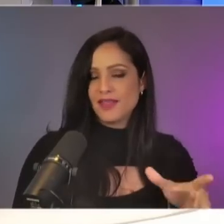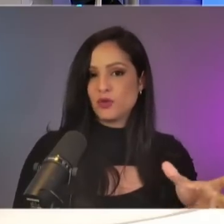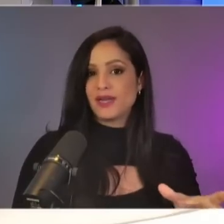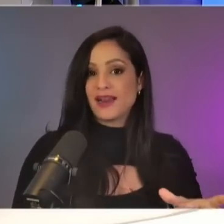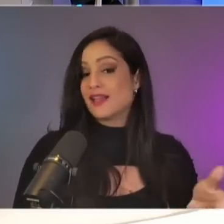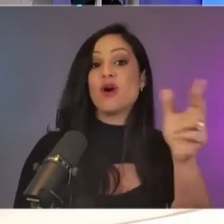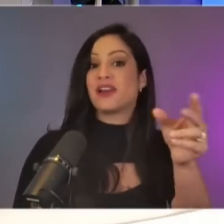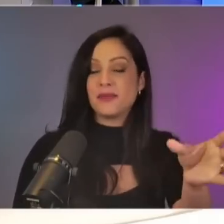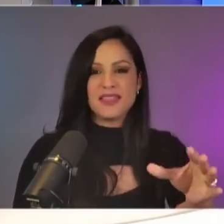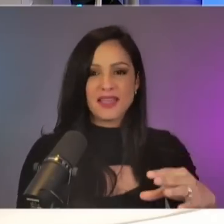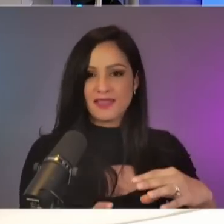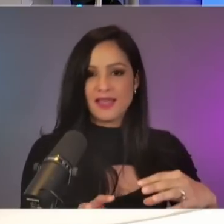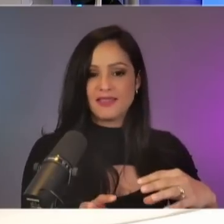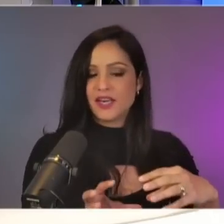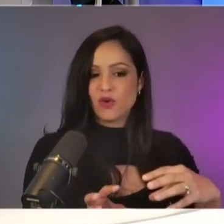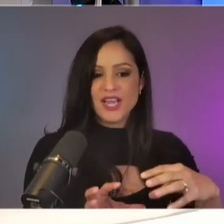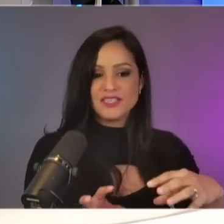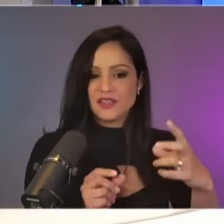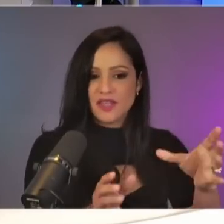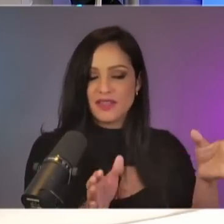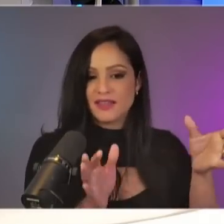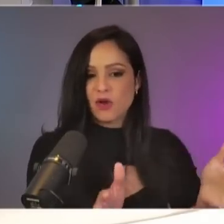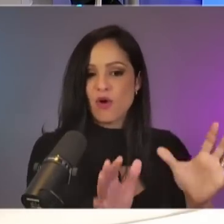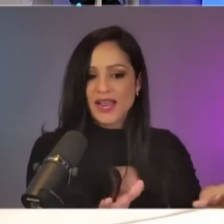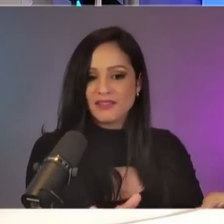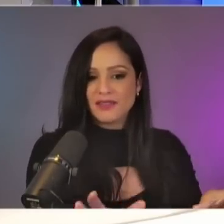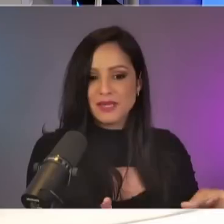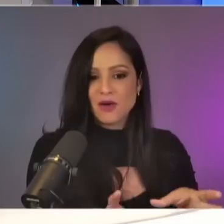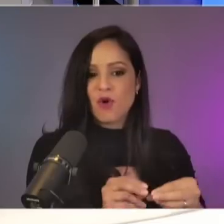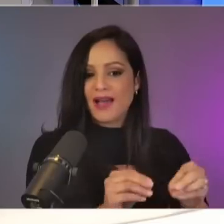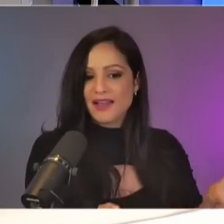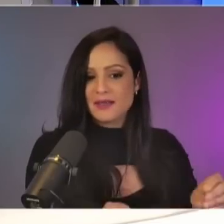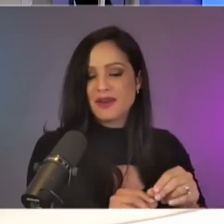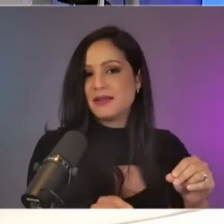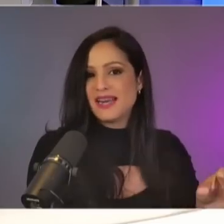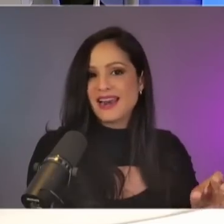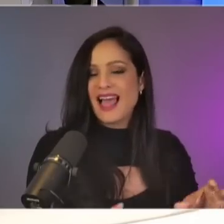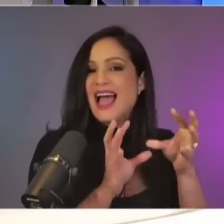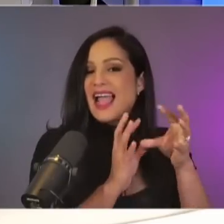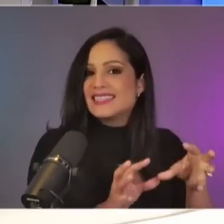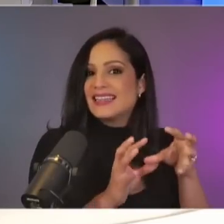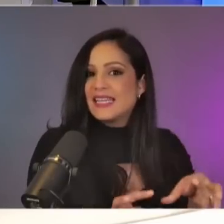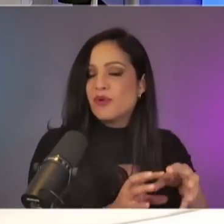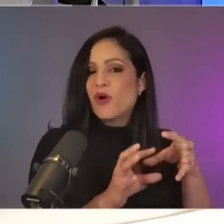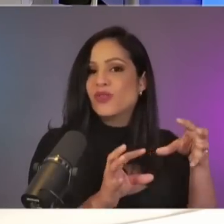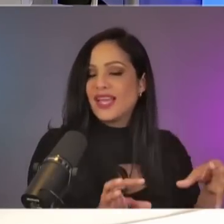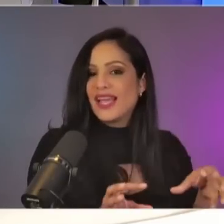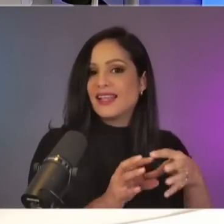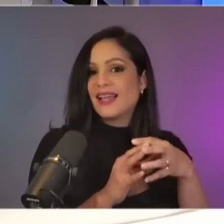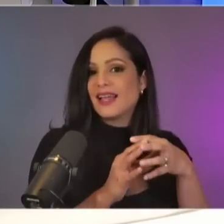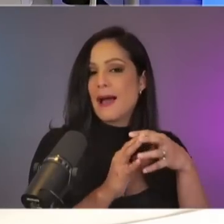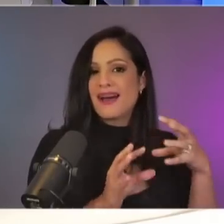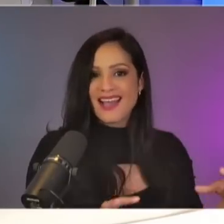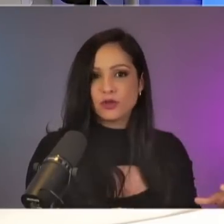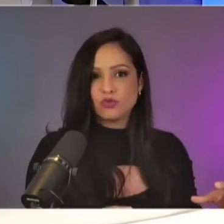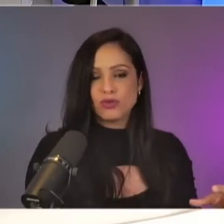destruir grasa o al revés de que de criogénesis de que te congelan también como la grasa para eliminarla ese tipo de